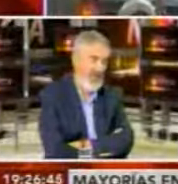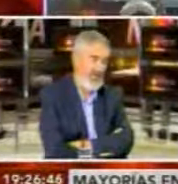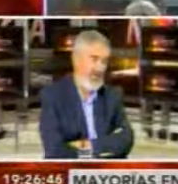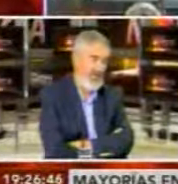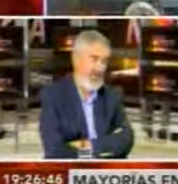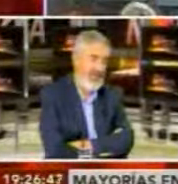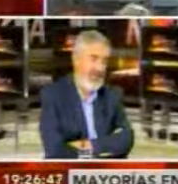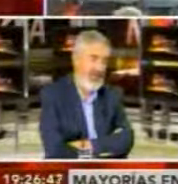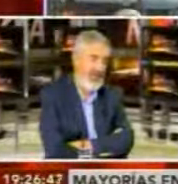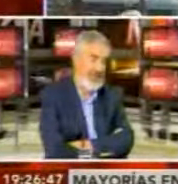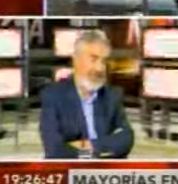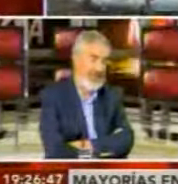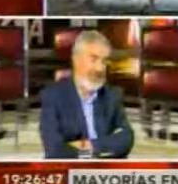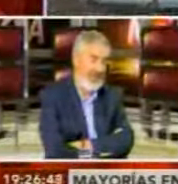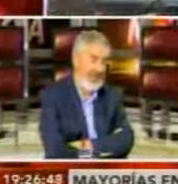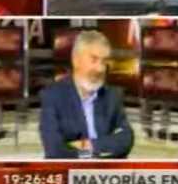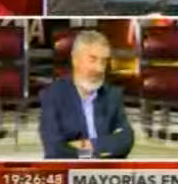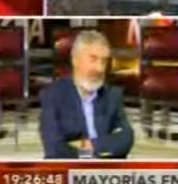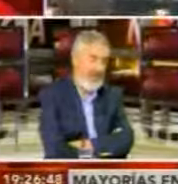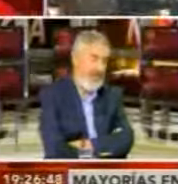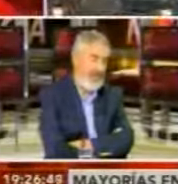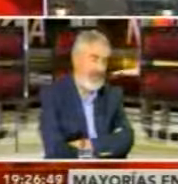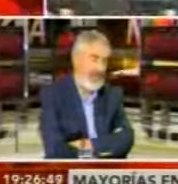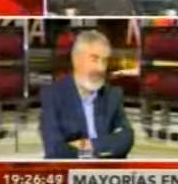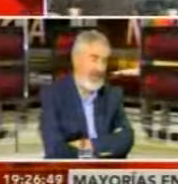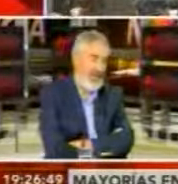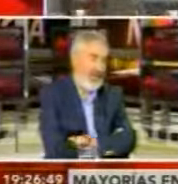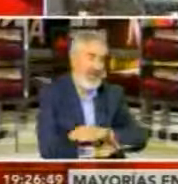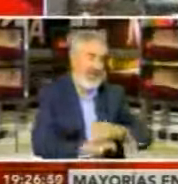con esa aseveración. No creo que, digamos,